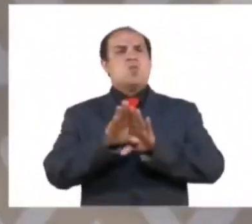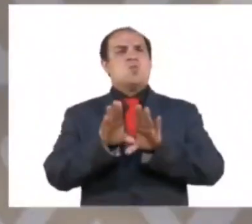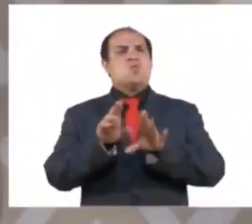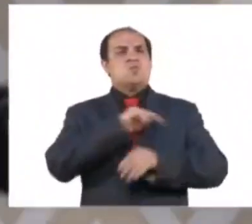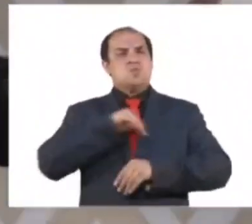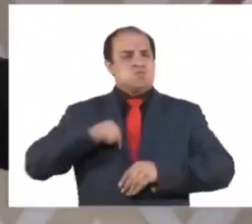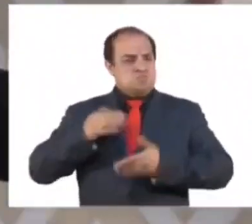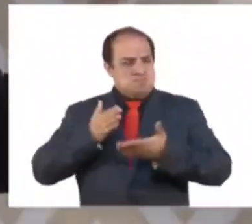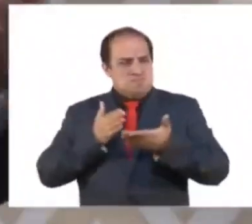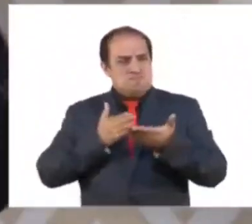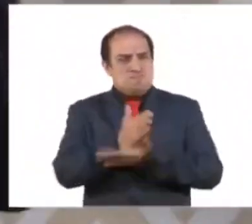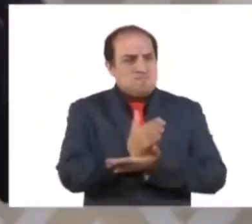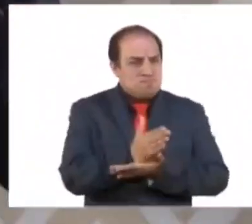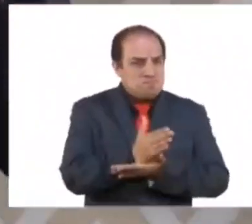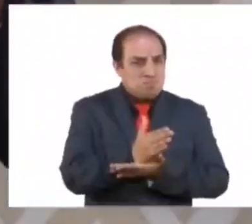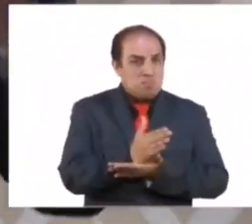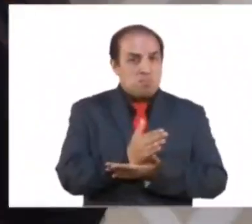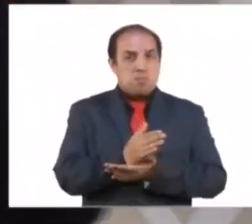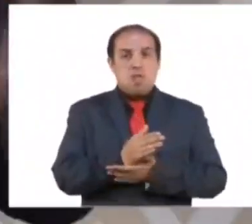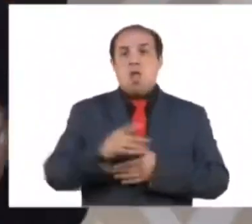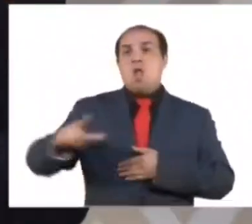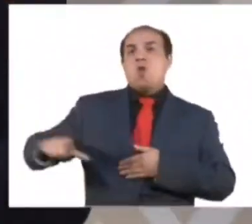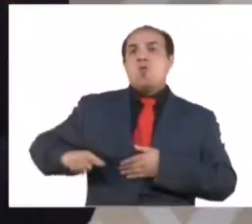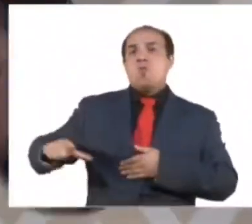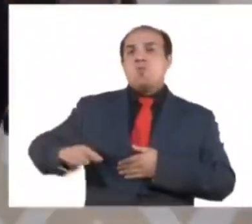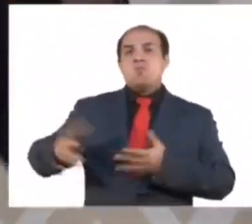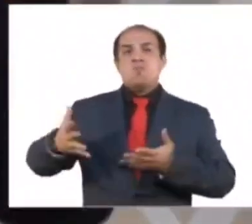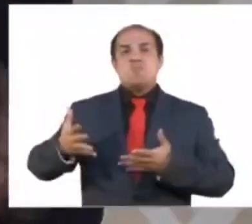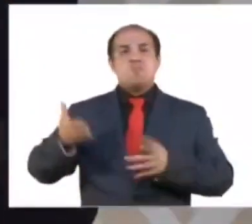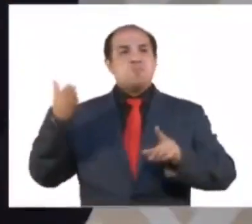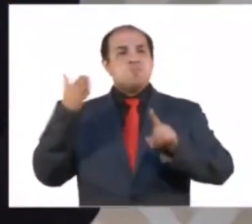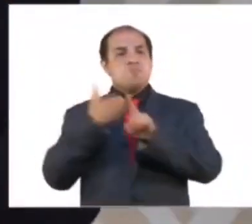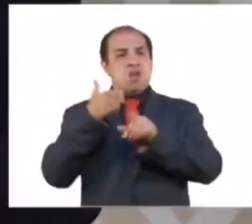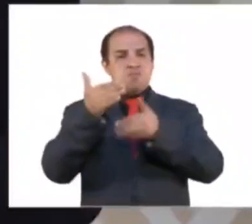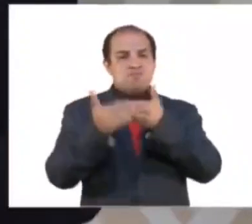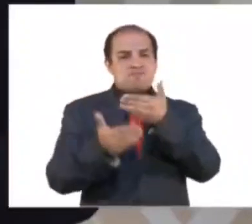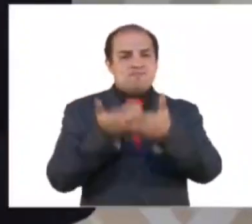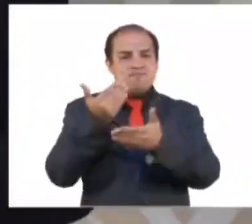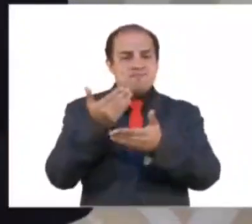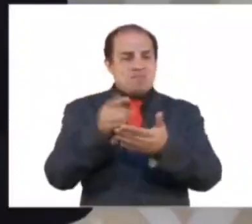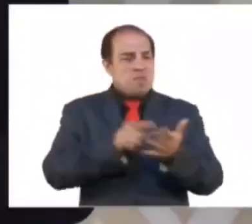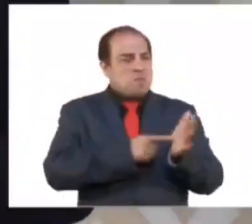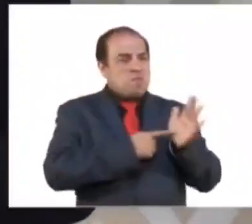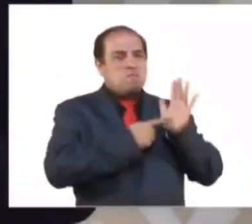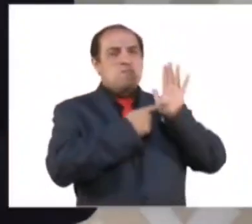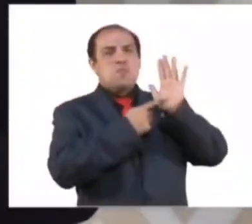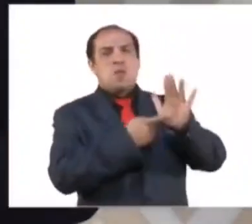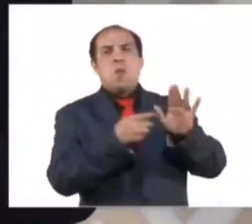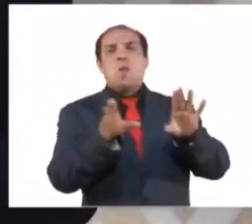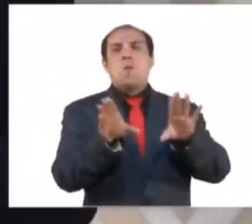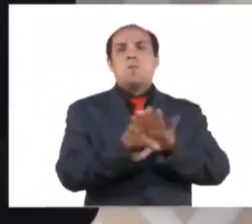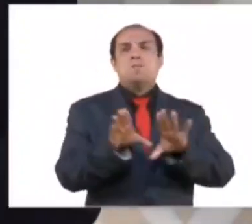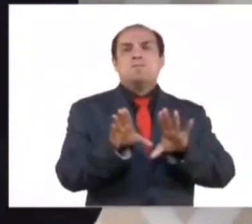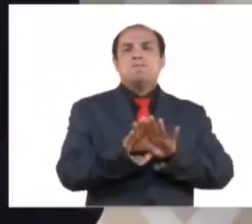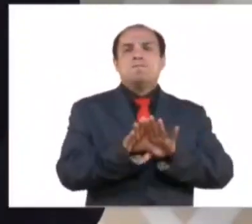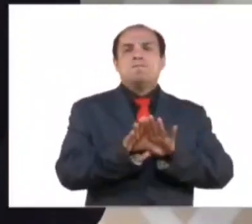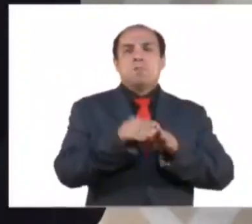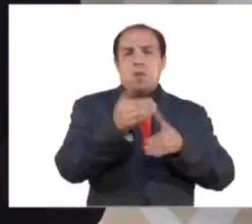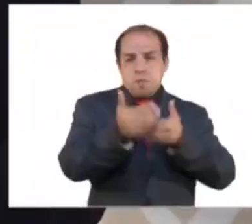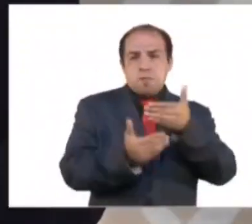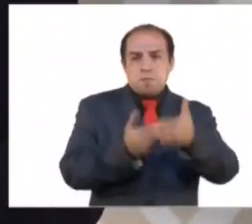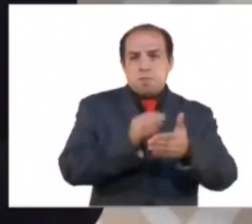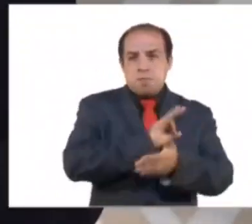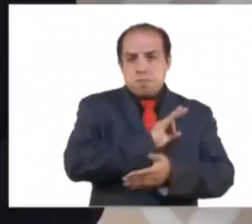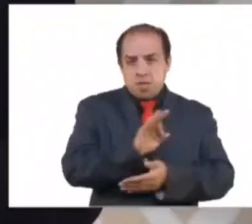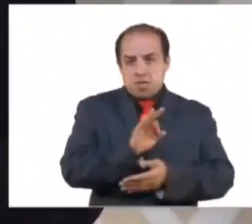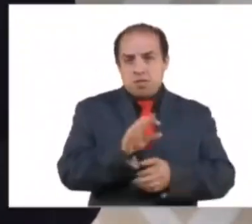adelante si no tenemos gobiernos visionarios que nos muestren cómo tomar el camino y nos puedan dar un